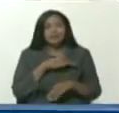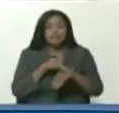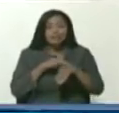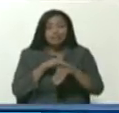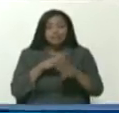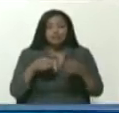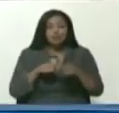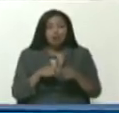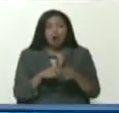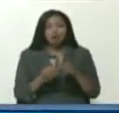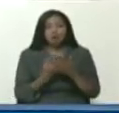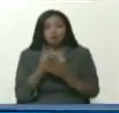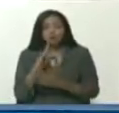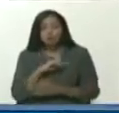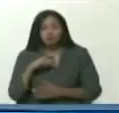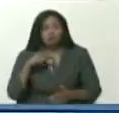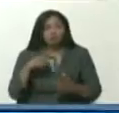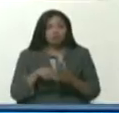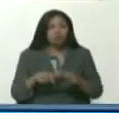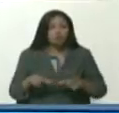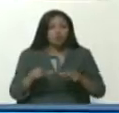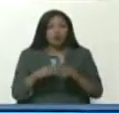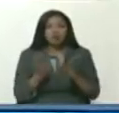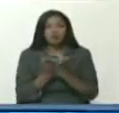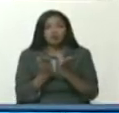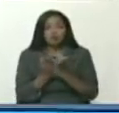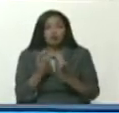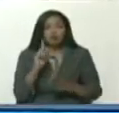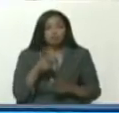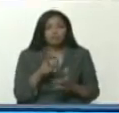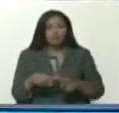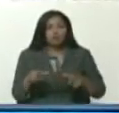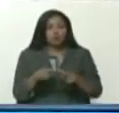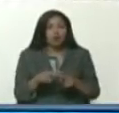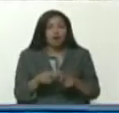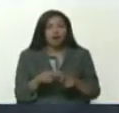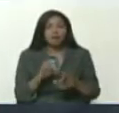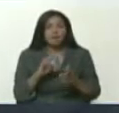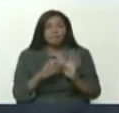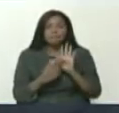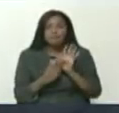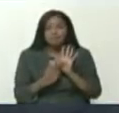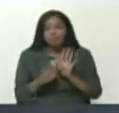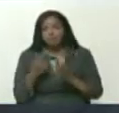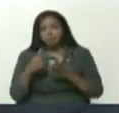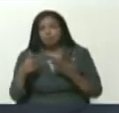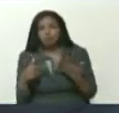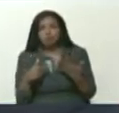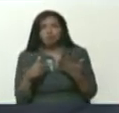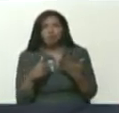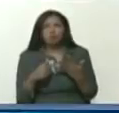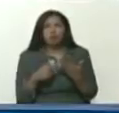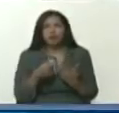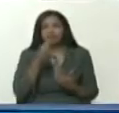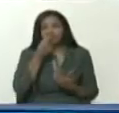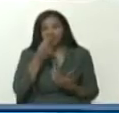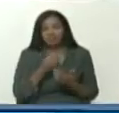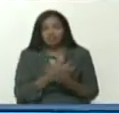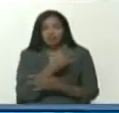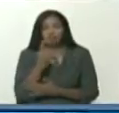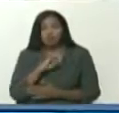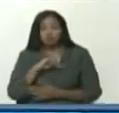producción de hortalizas dentro de la escuela, todo lo que es aliño, todo lo que es legumbre, podemos